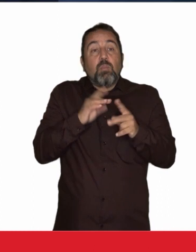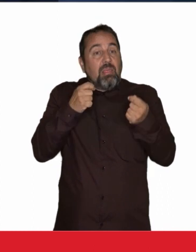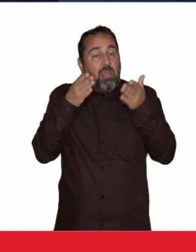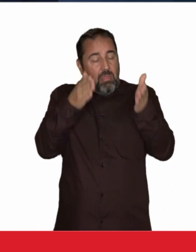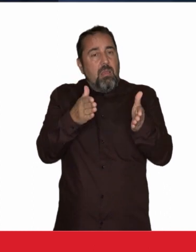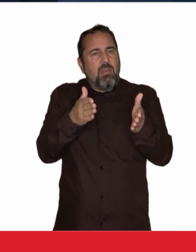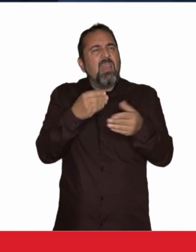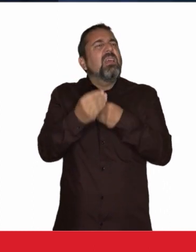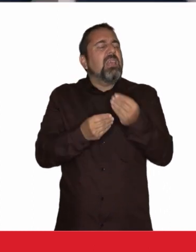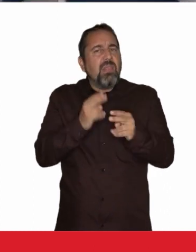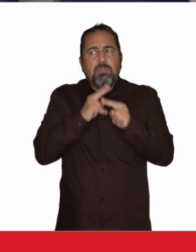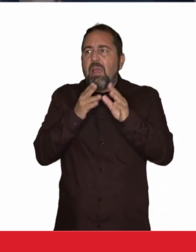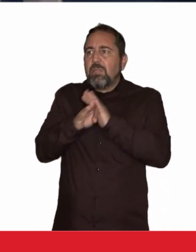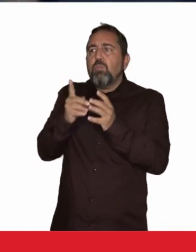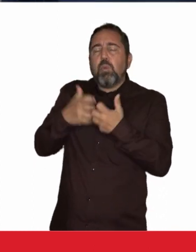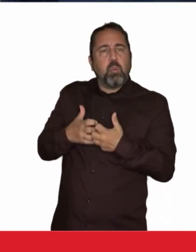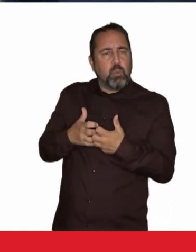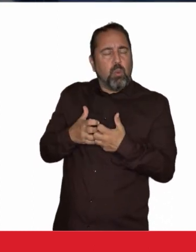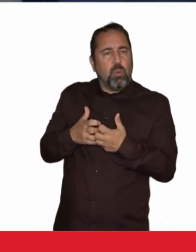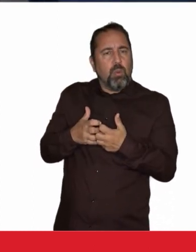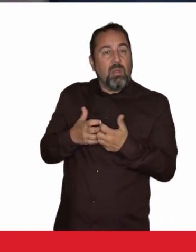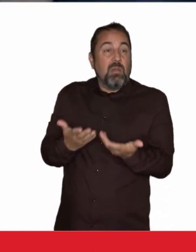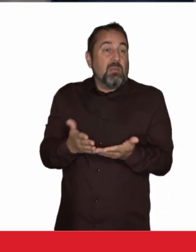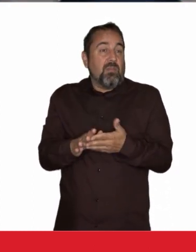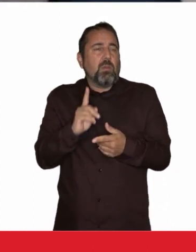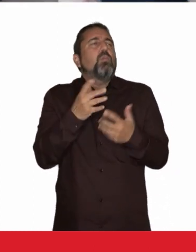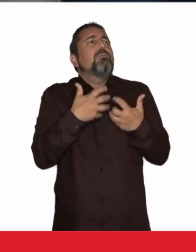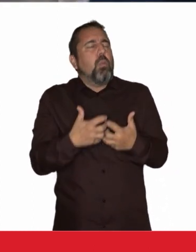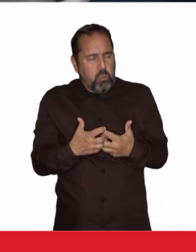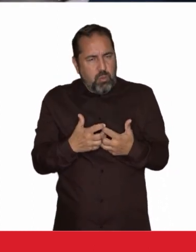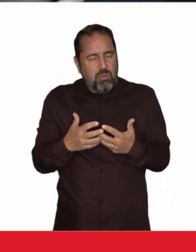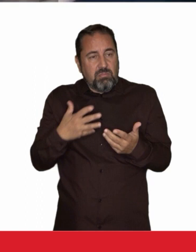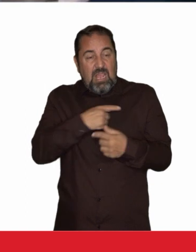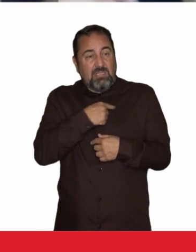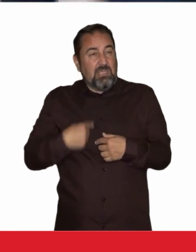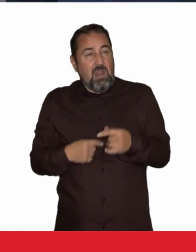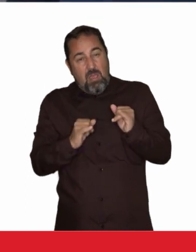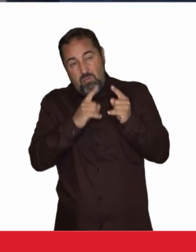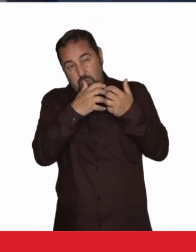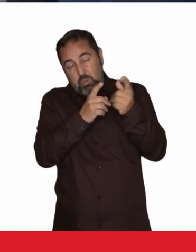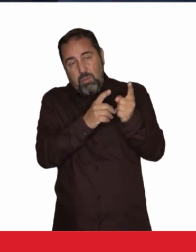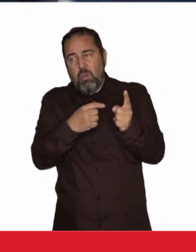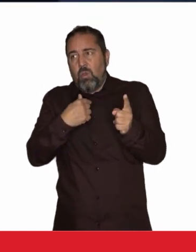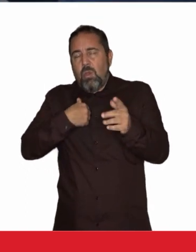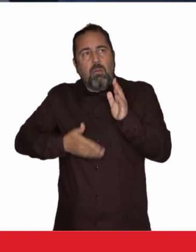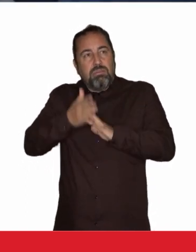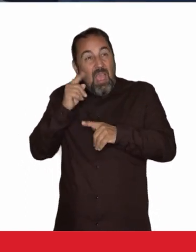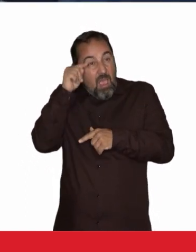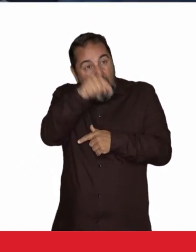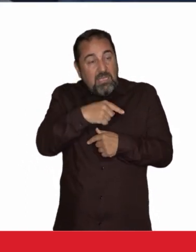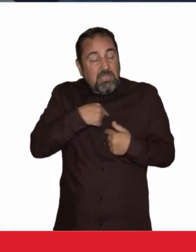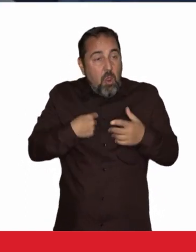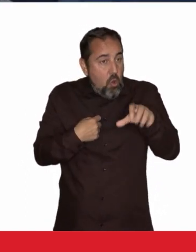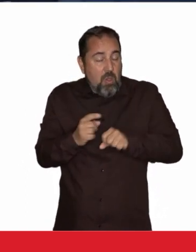accesible. ¿Sí? Simplemente una tienda lo que hace es accesible un producto. Es decir, existe un producto en